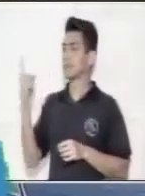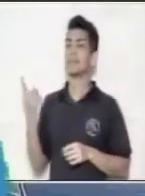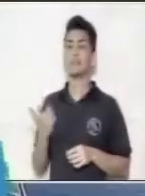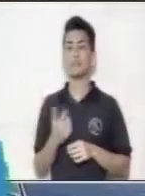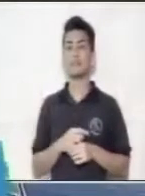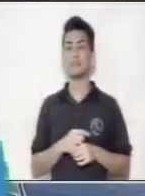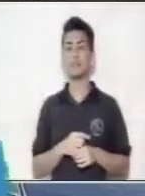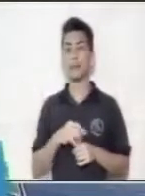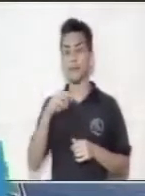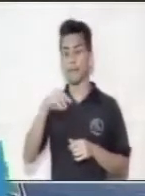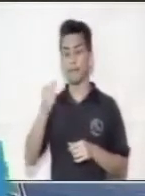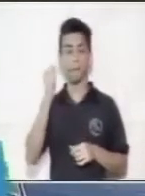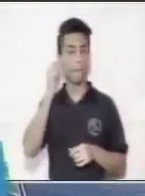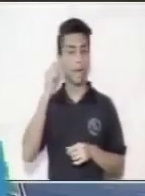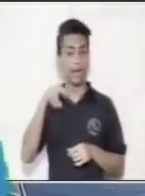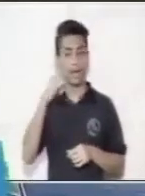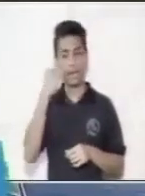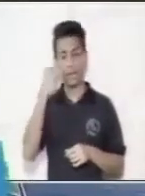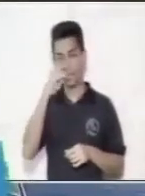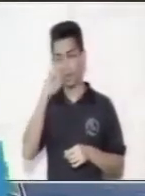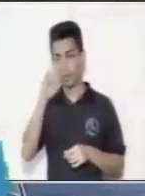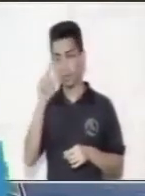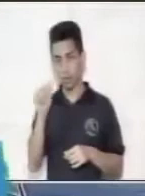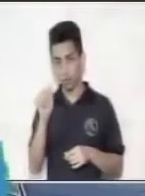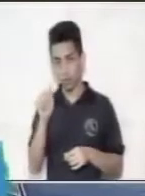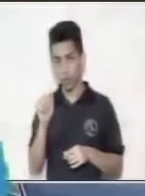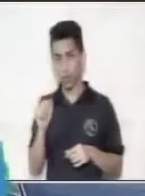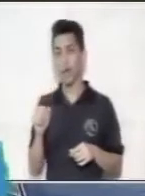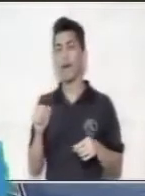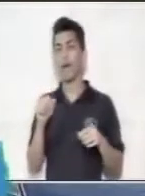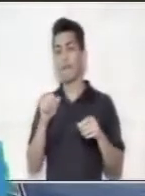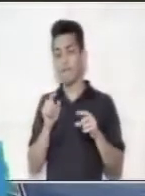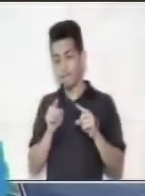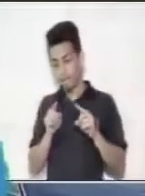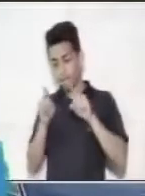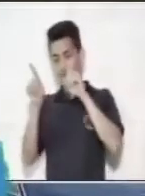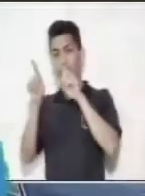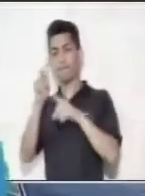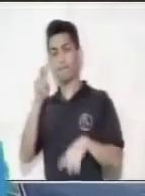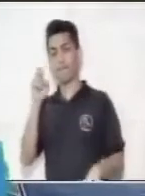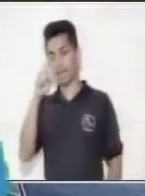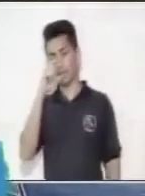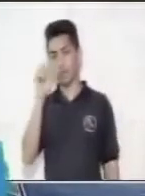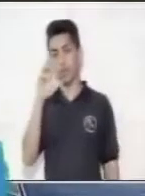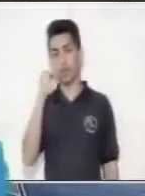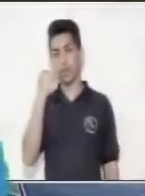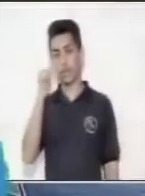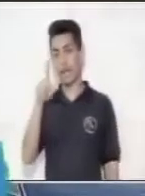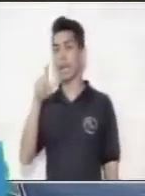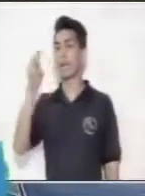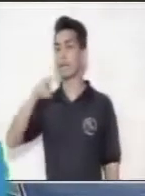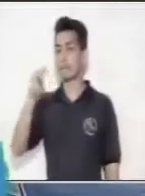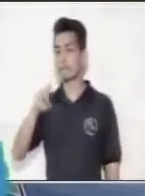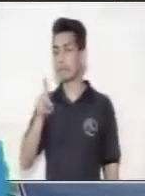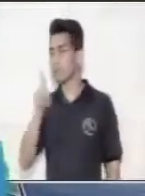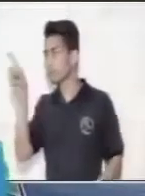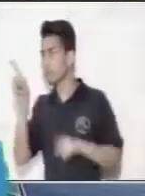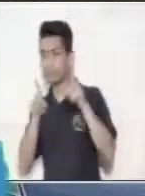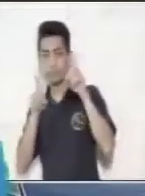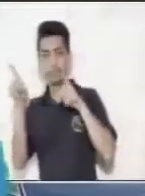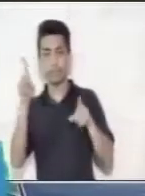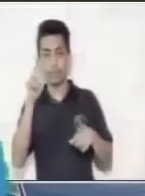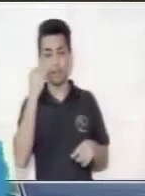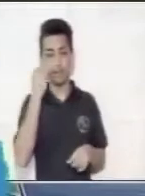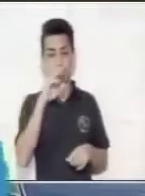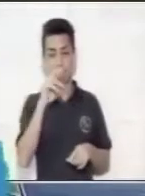estas magnitudes vectoriales necesitan mucho la dirección. No solo la magnitud, no solo